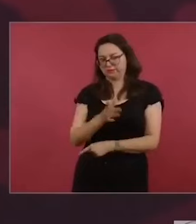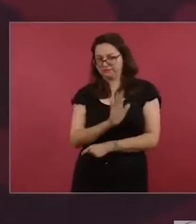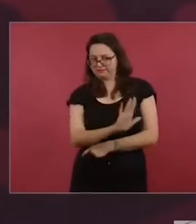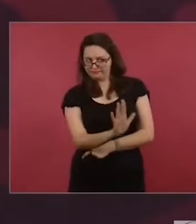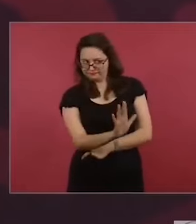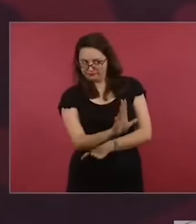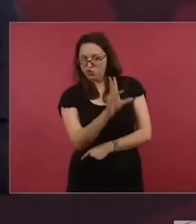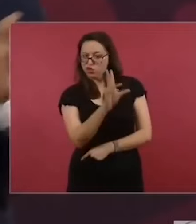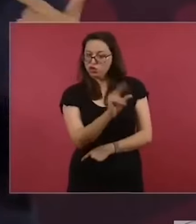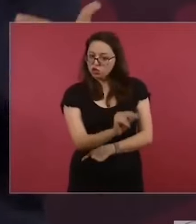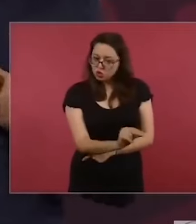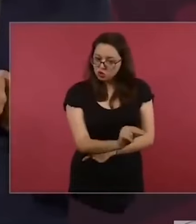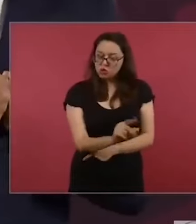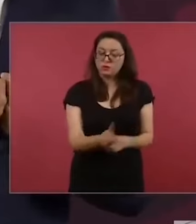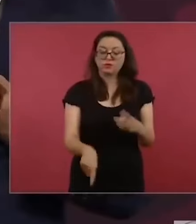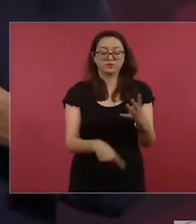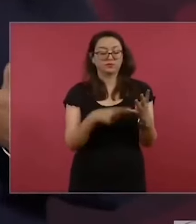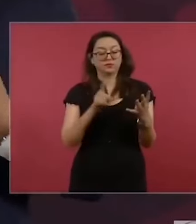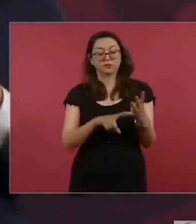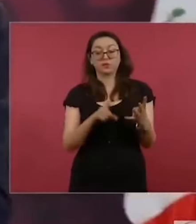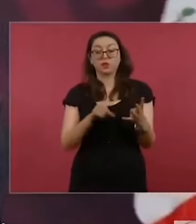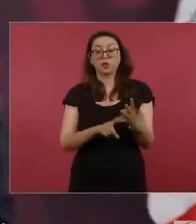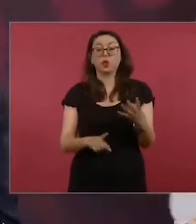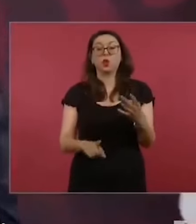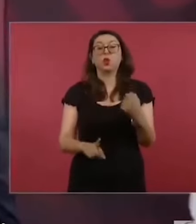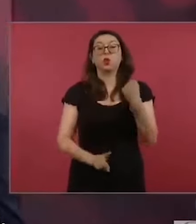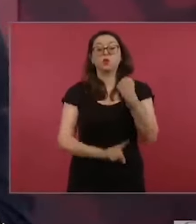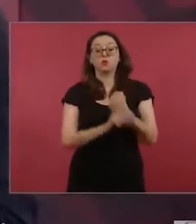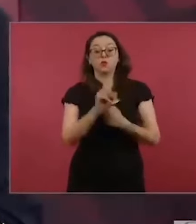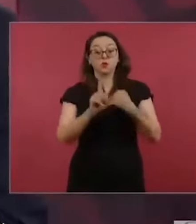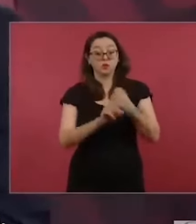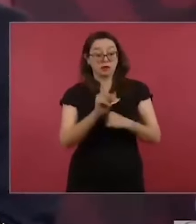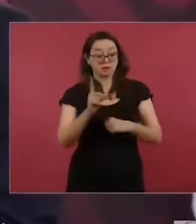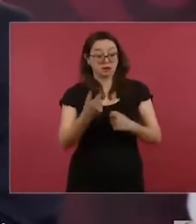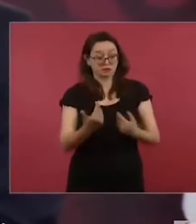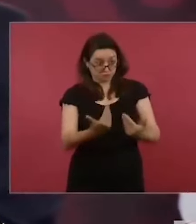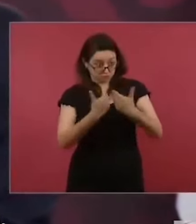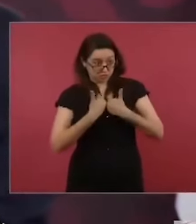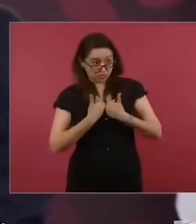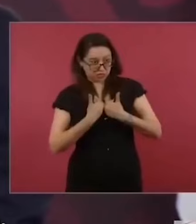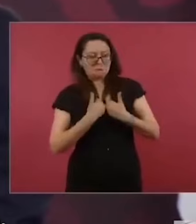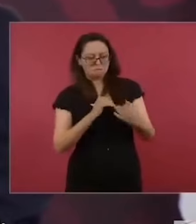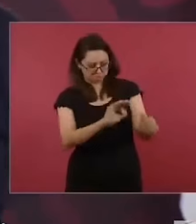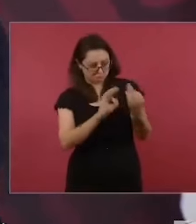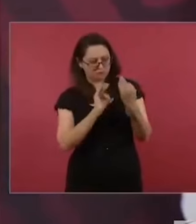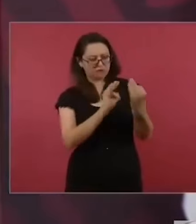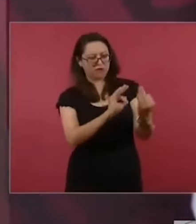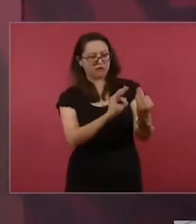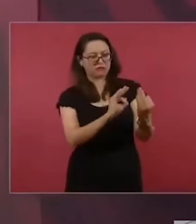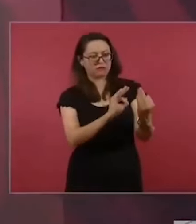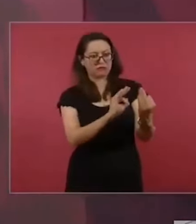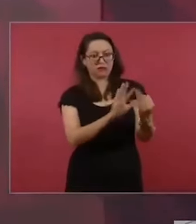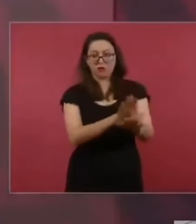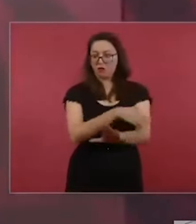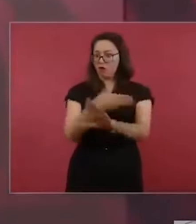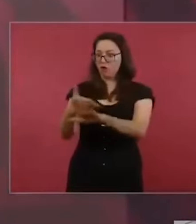que si tienen un problema conmigo, pues que sea conmigo, ¿sí? No con mis